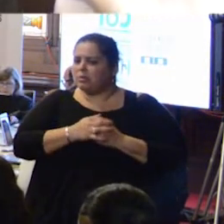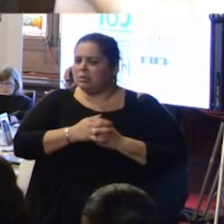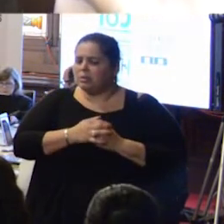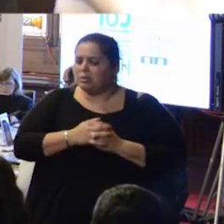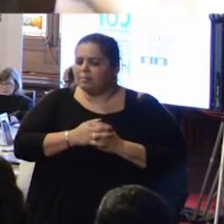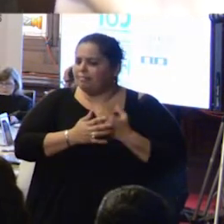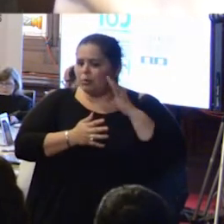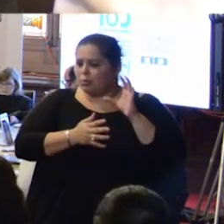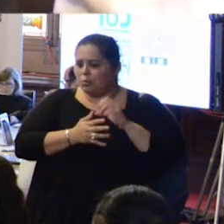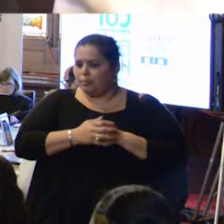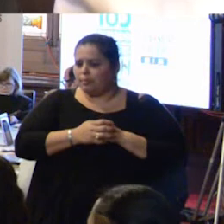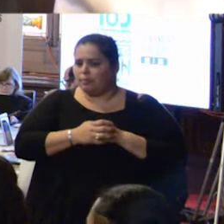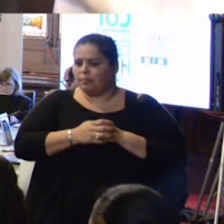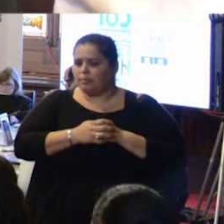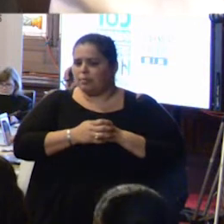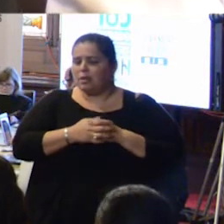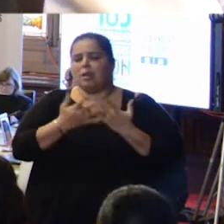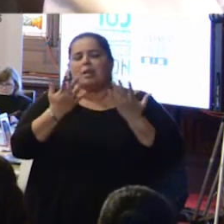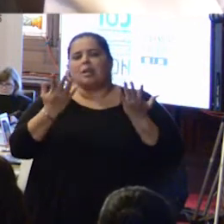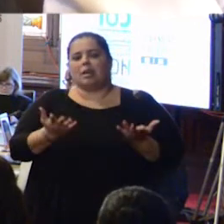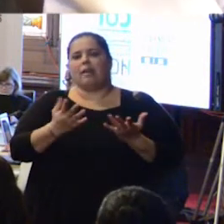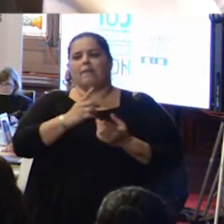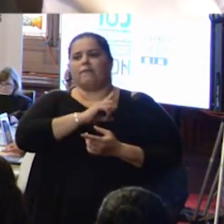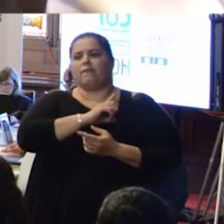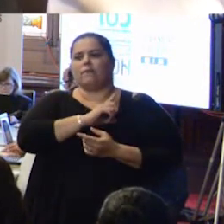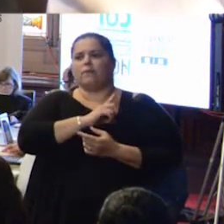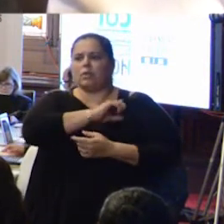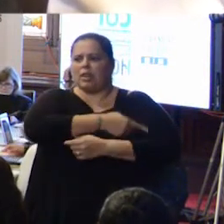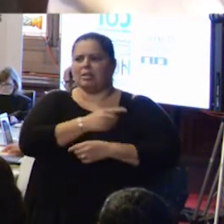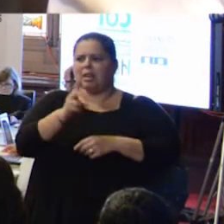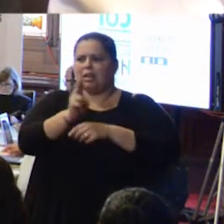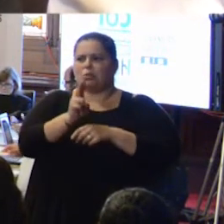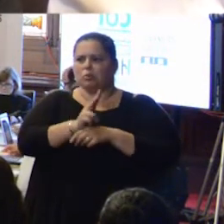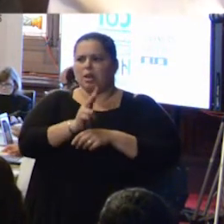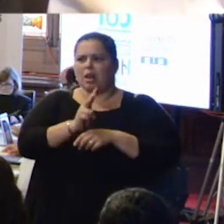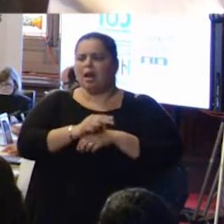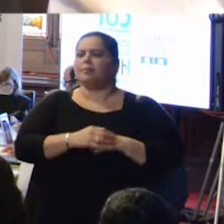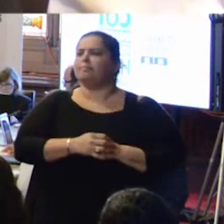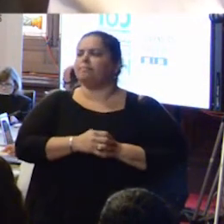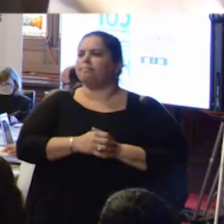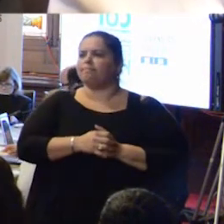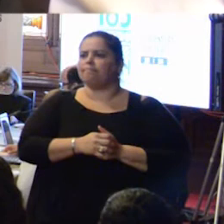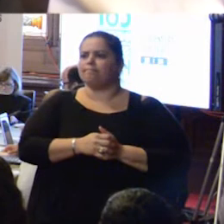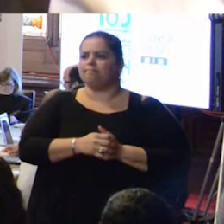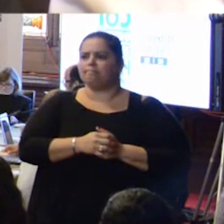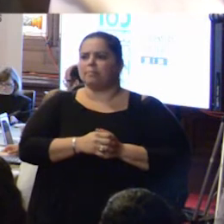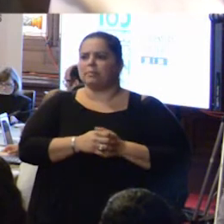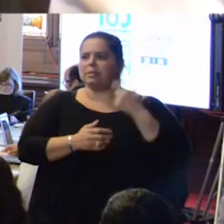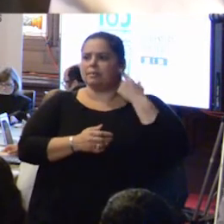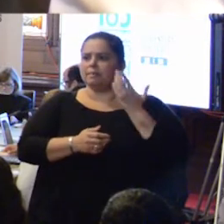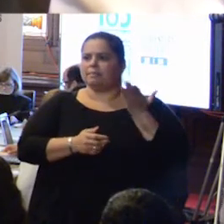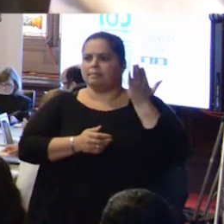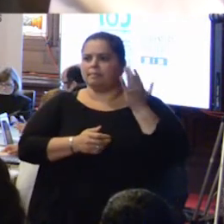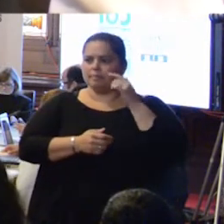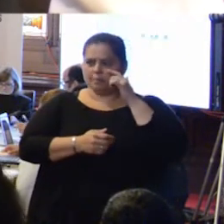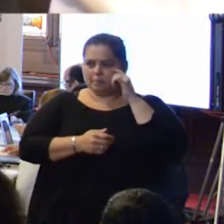que fortalece la tutela de los derechos de los defensores de derechos humanos en cuanto a organizaciones no gubernamentales se trata.